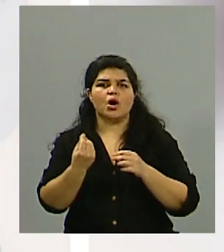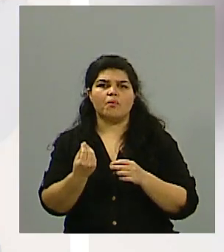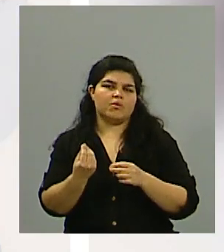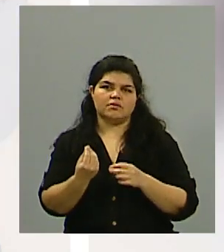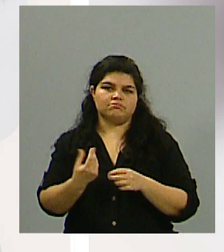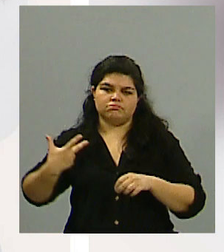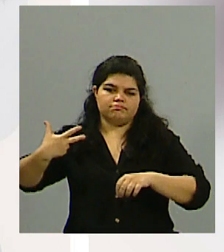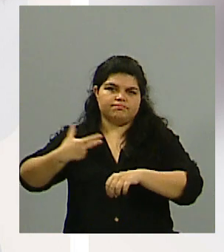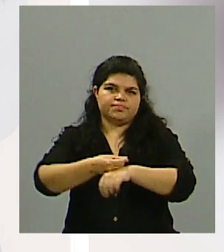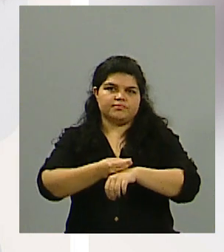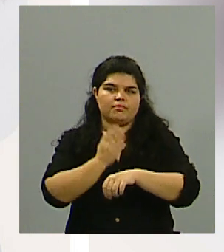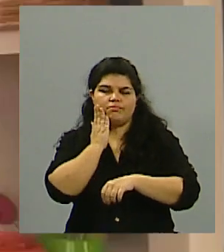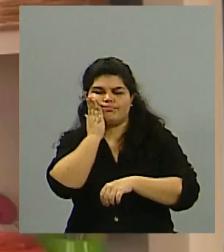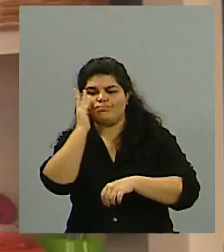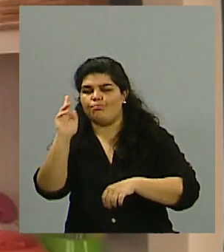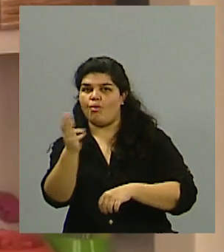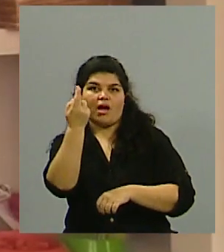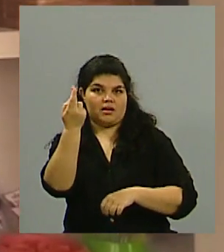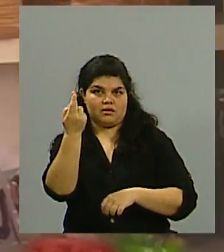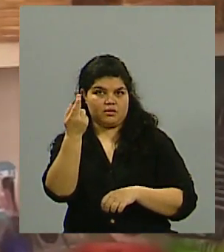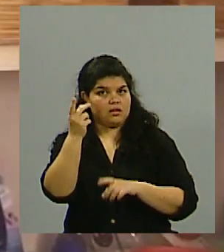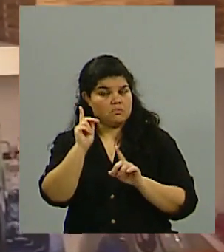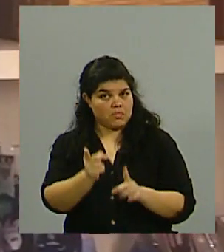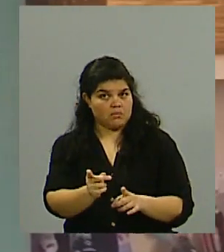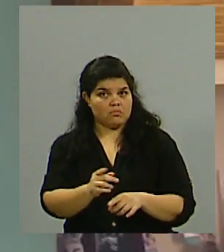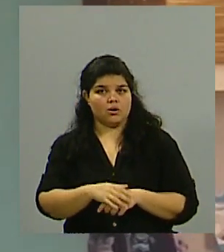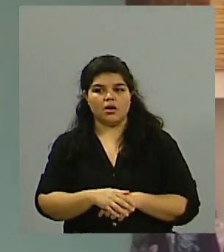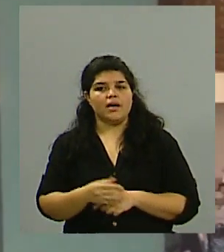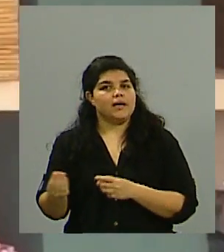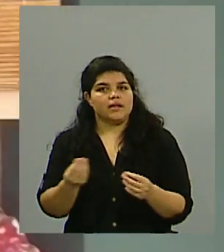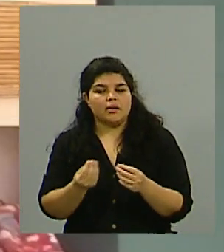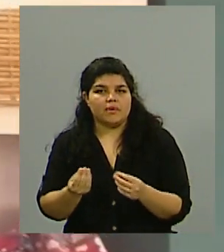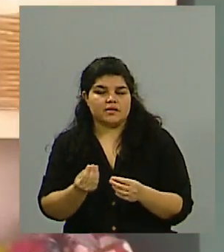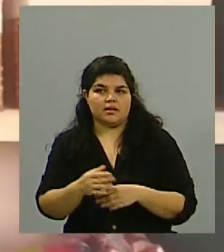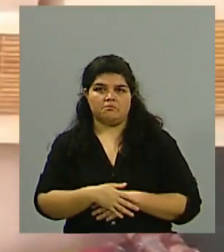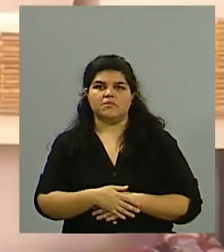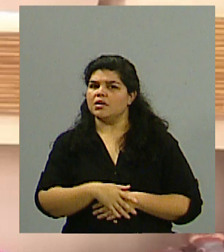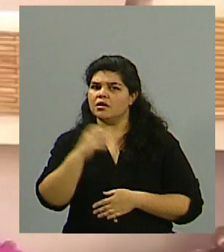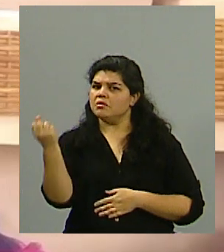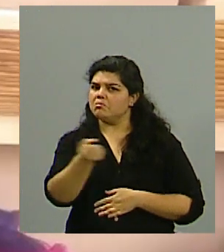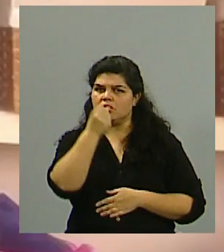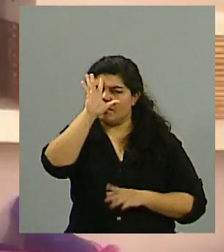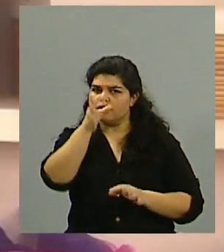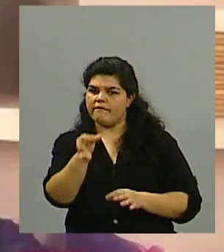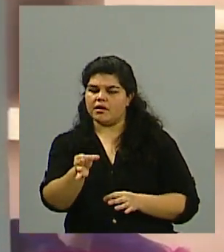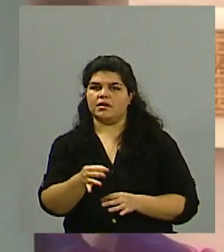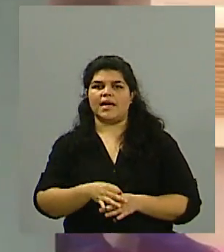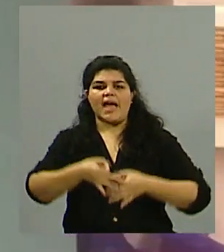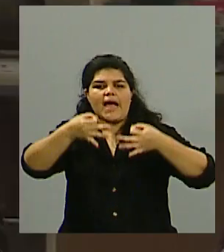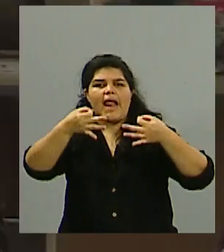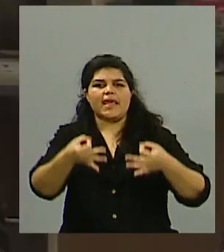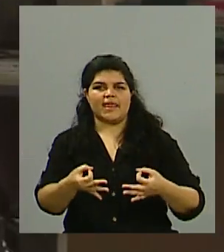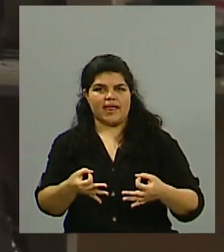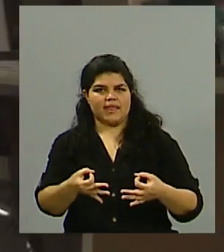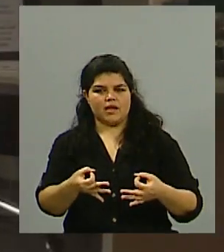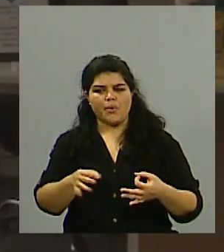nosotros en nuestra área es acompañar a la familia en entender qué es la calidad de vida animal, entender cuál es la calidad de vida en la familia